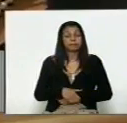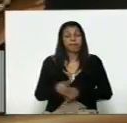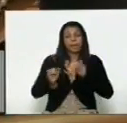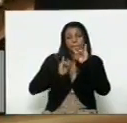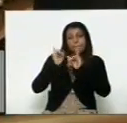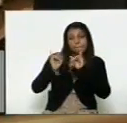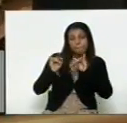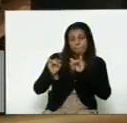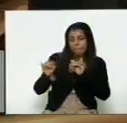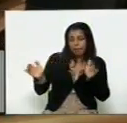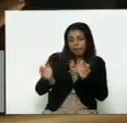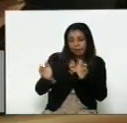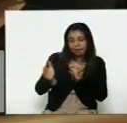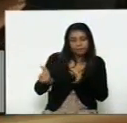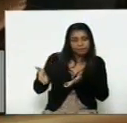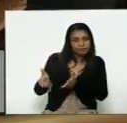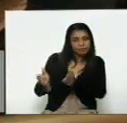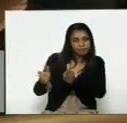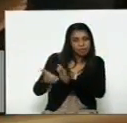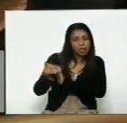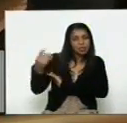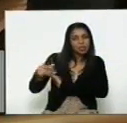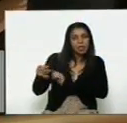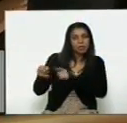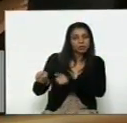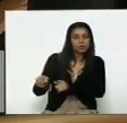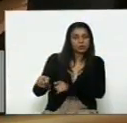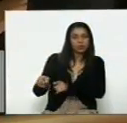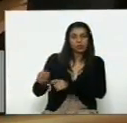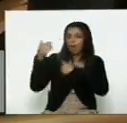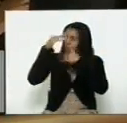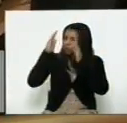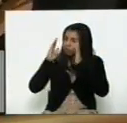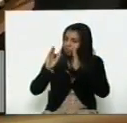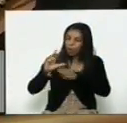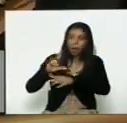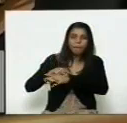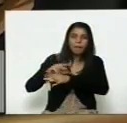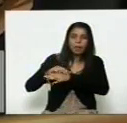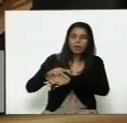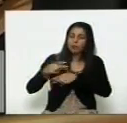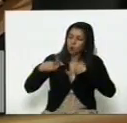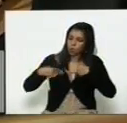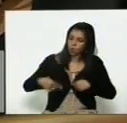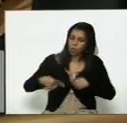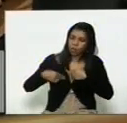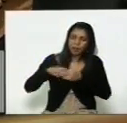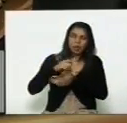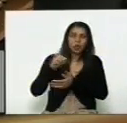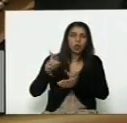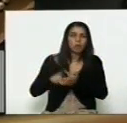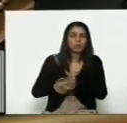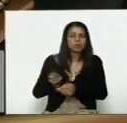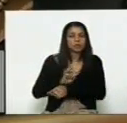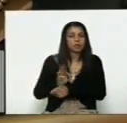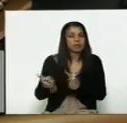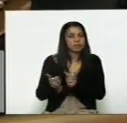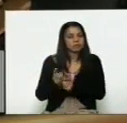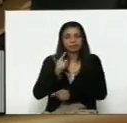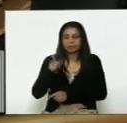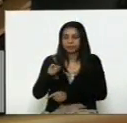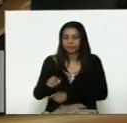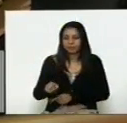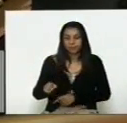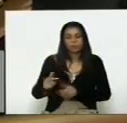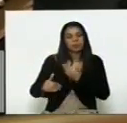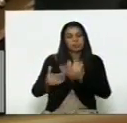las recién nacidas tienen derecho a recibir una asistencia médica humanizada, oportuna y adecuada